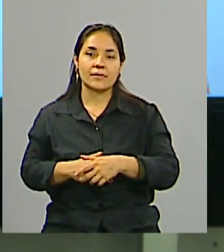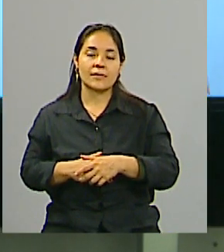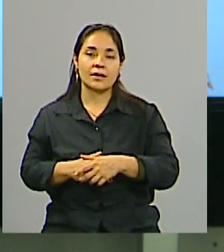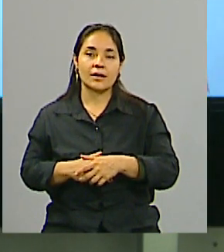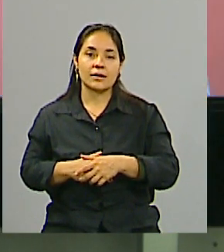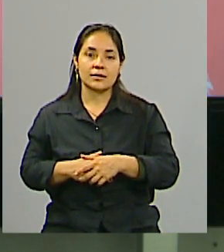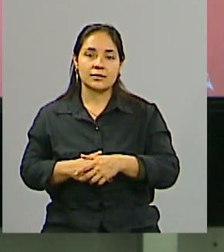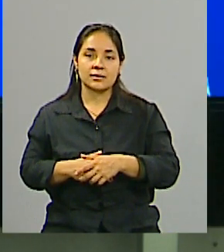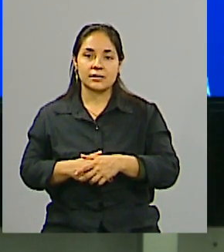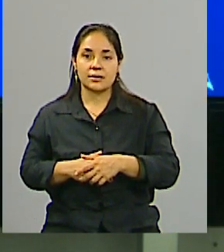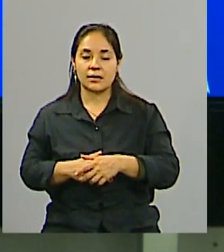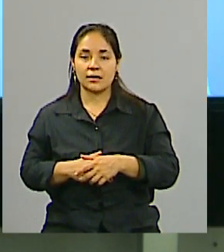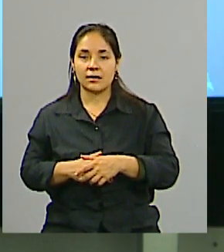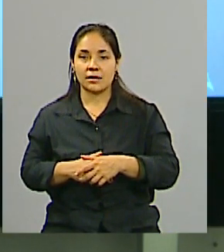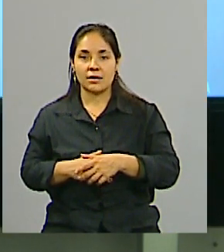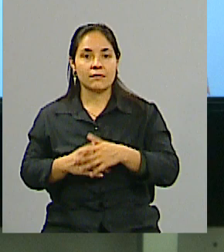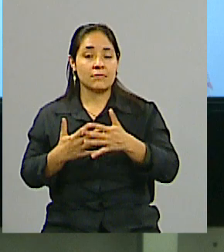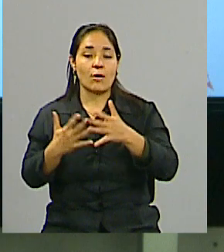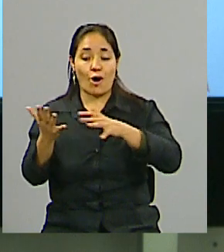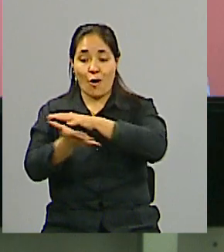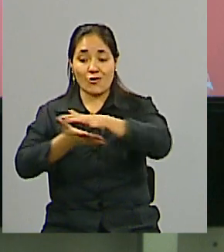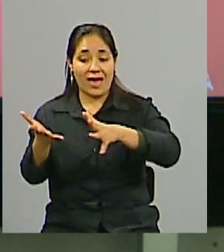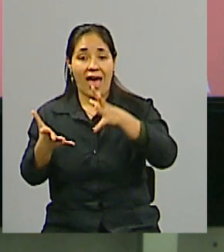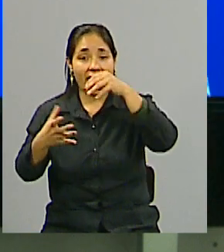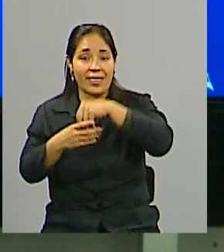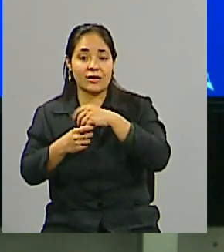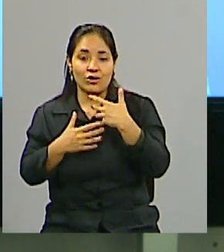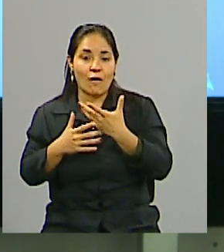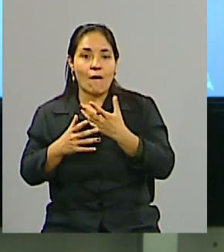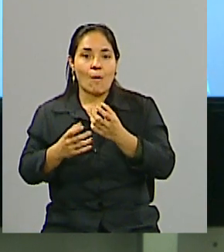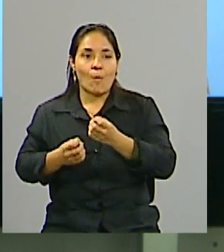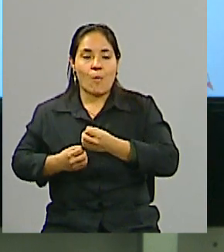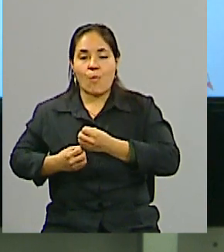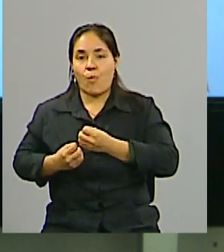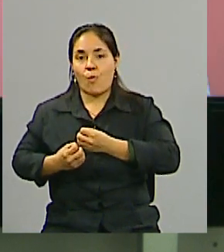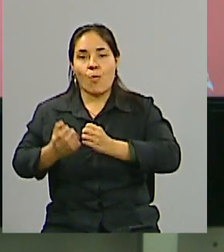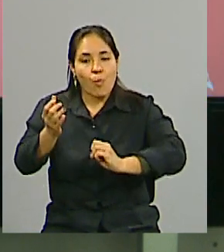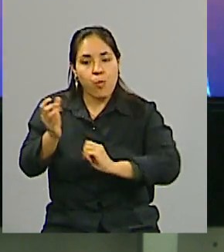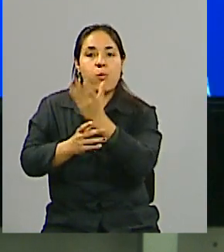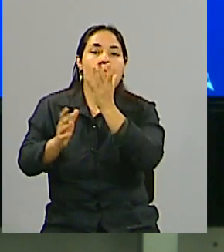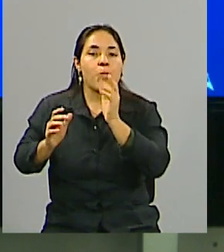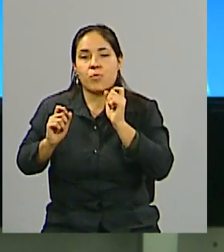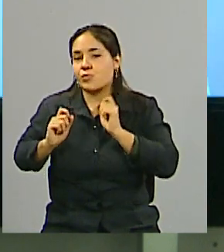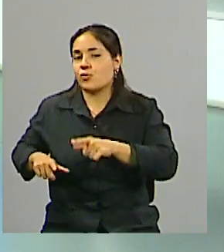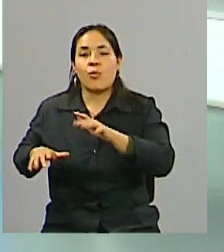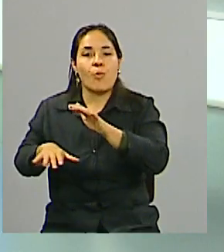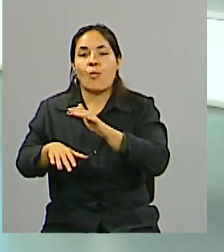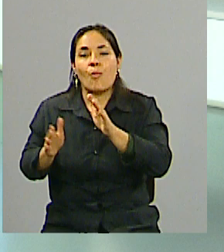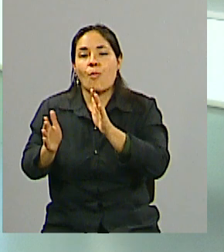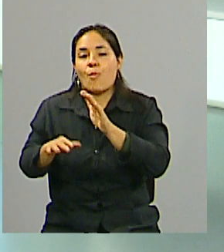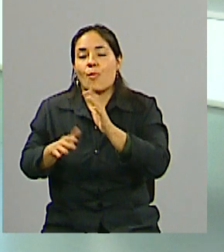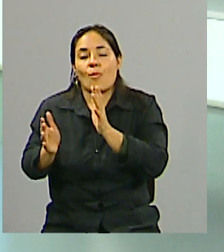respuestas dentro de las propias comunidades porque tenemos ciertas ventajas, como producción primaria de frutas